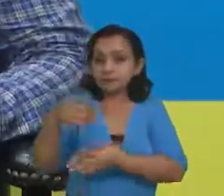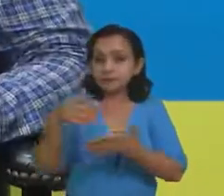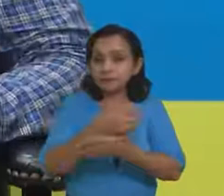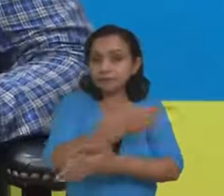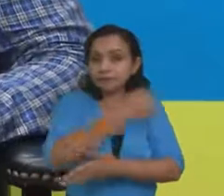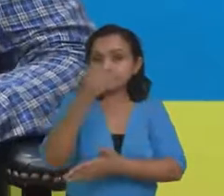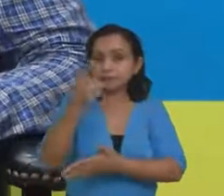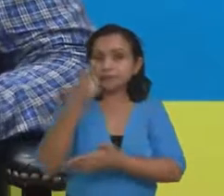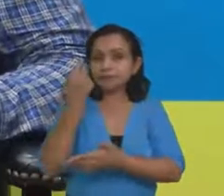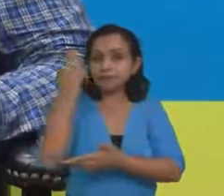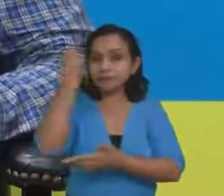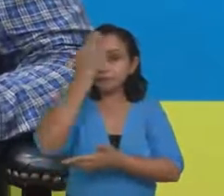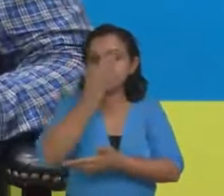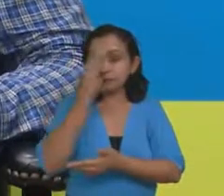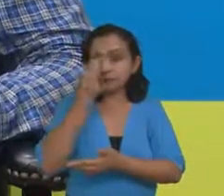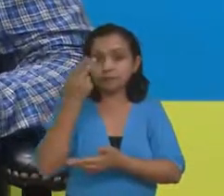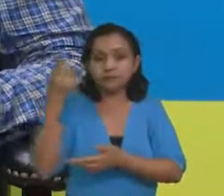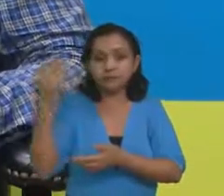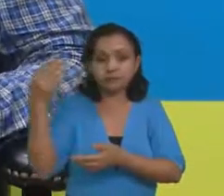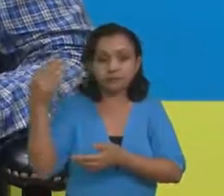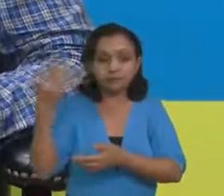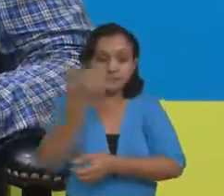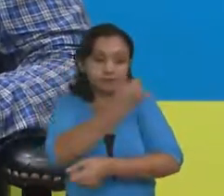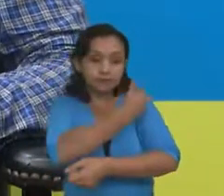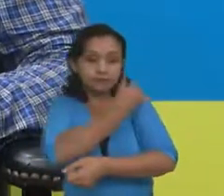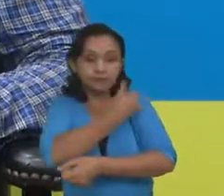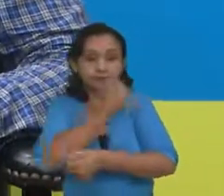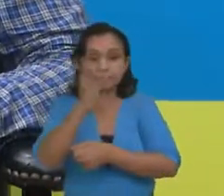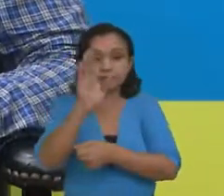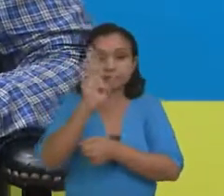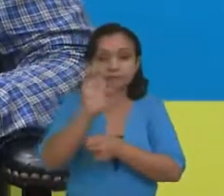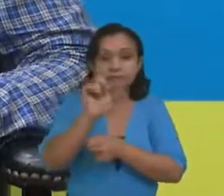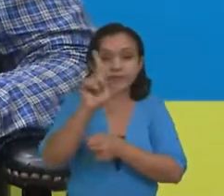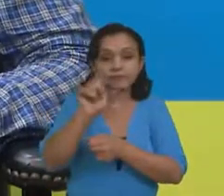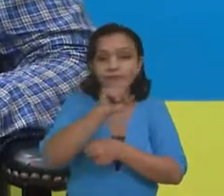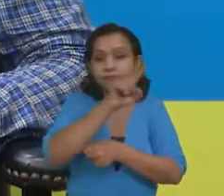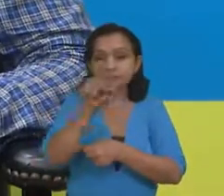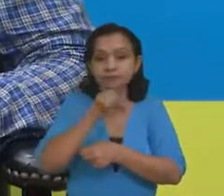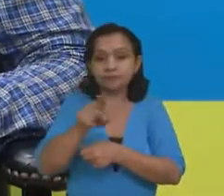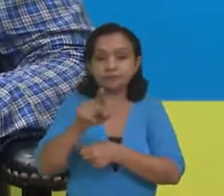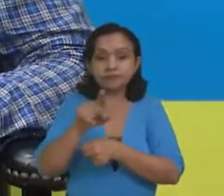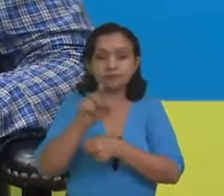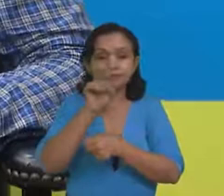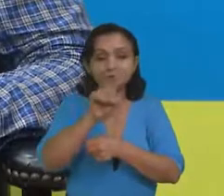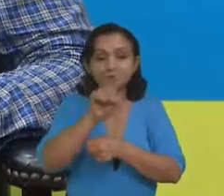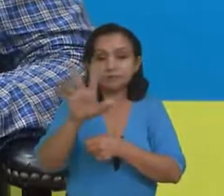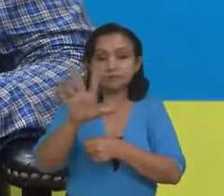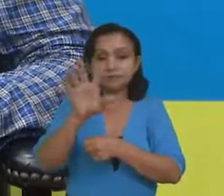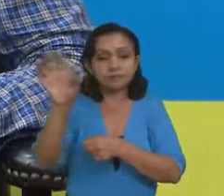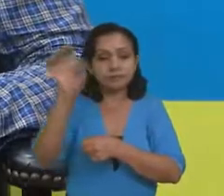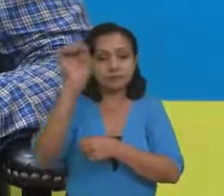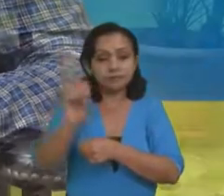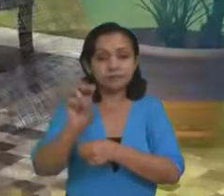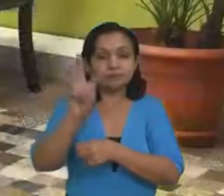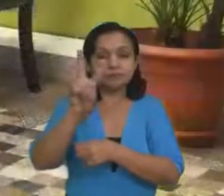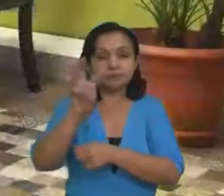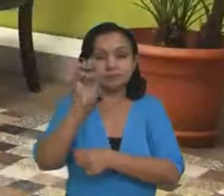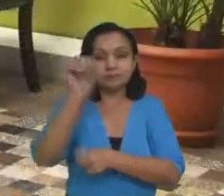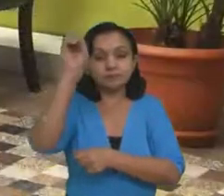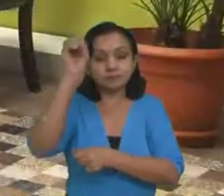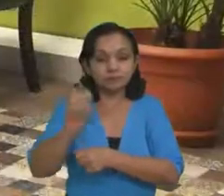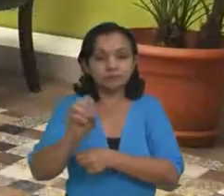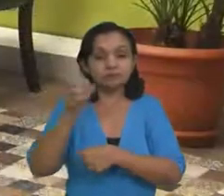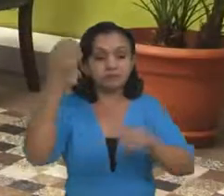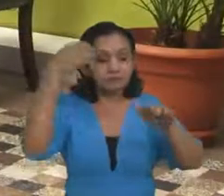la consulta de emergencia del Hospital Vélez País, prácticamente el 25 o 30% de la consulta